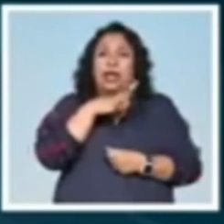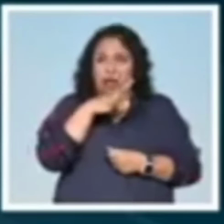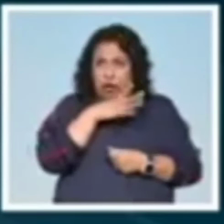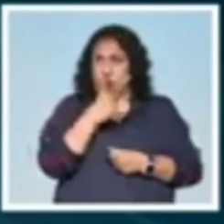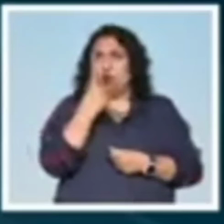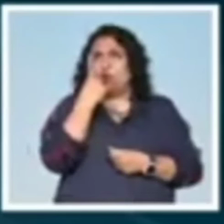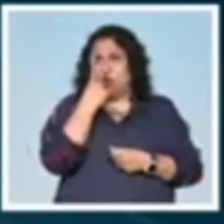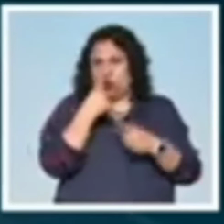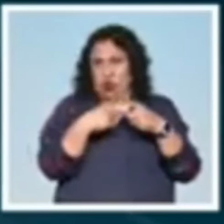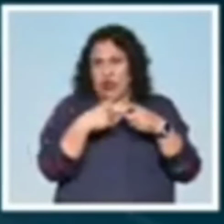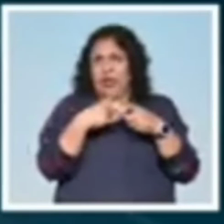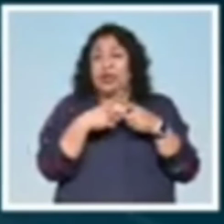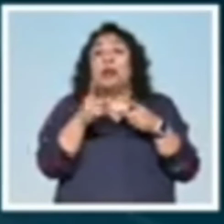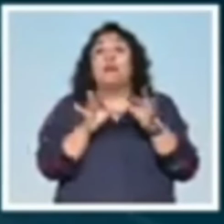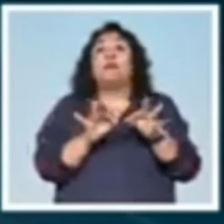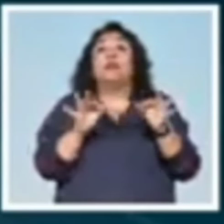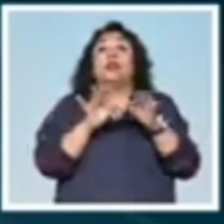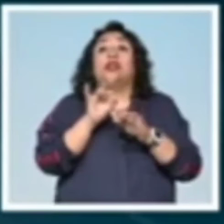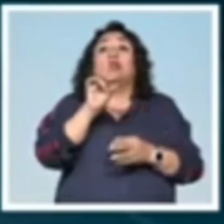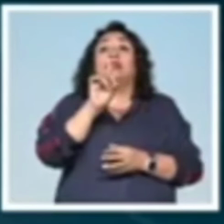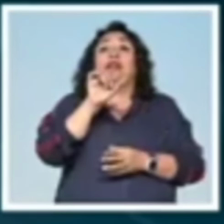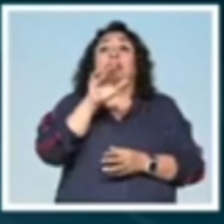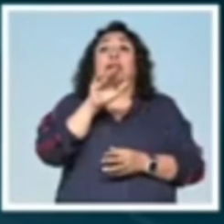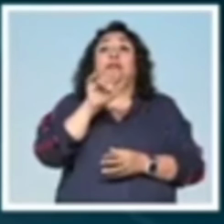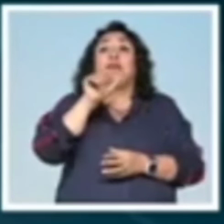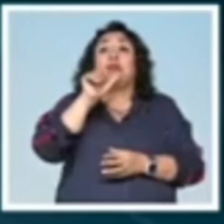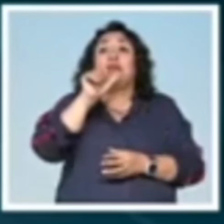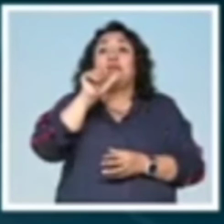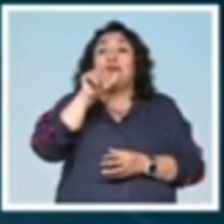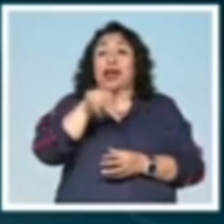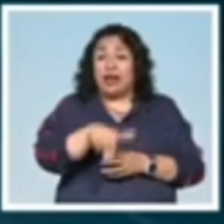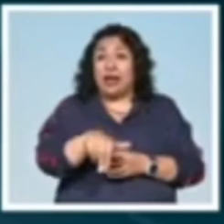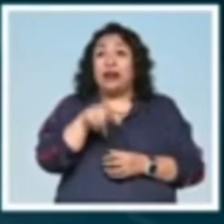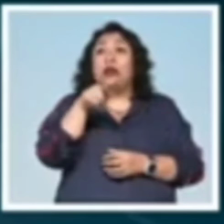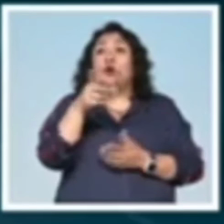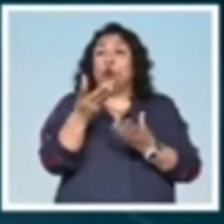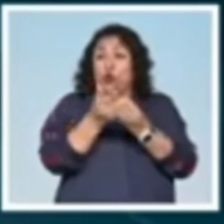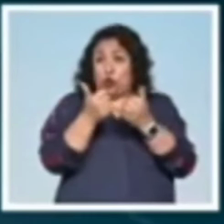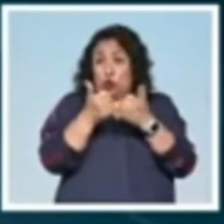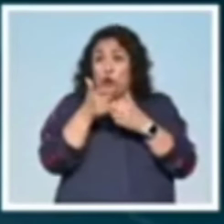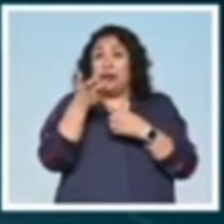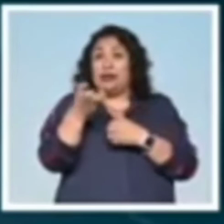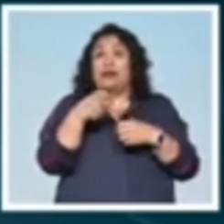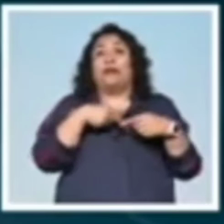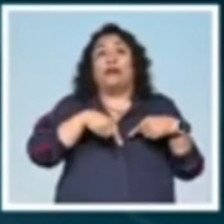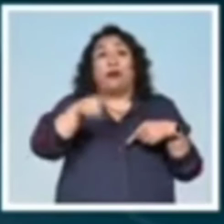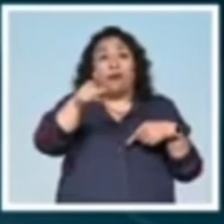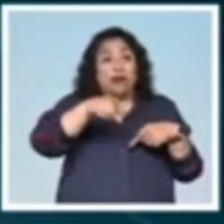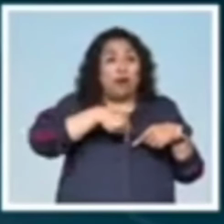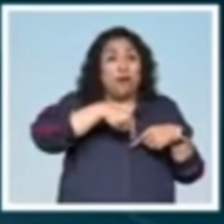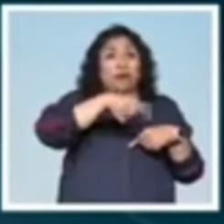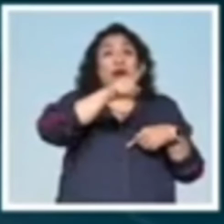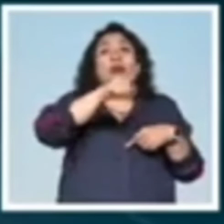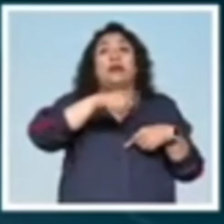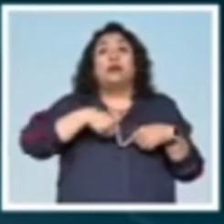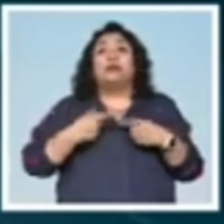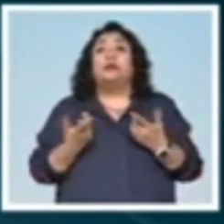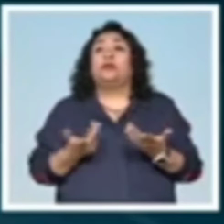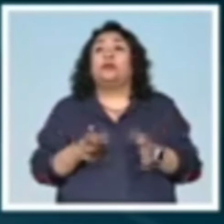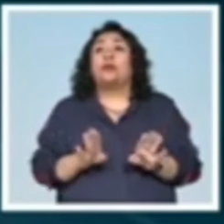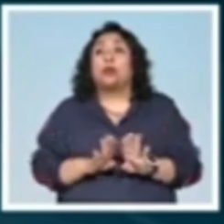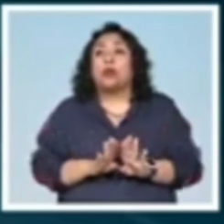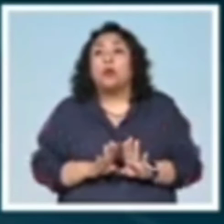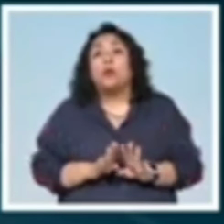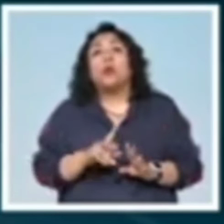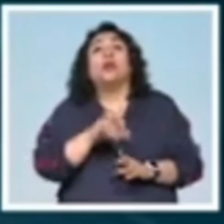uno de ellos que es el fundamental, que es Damián Arnaud, como parte de este ir y venir, como